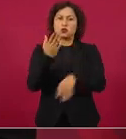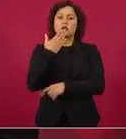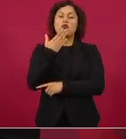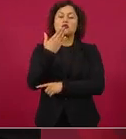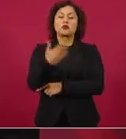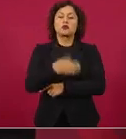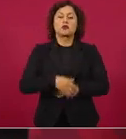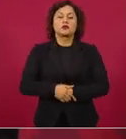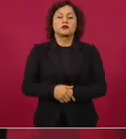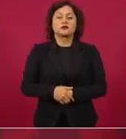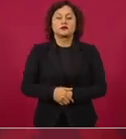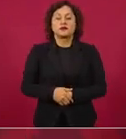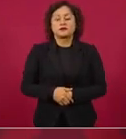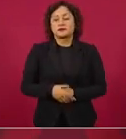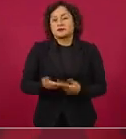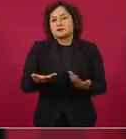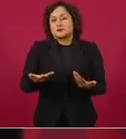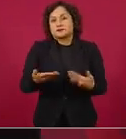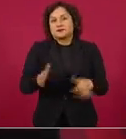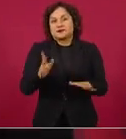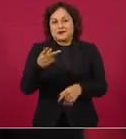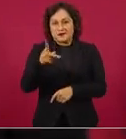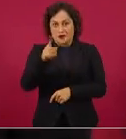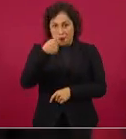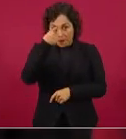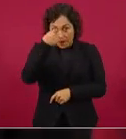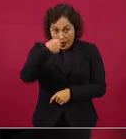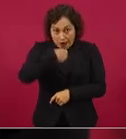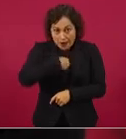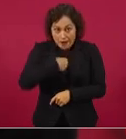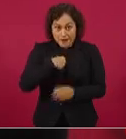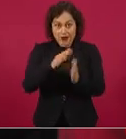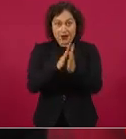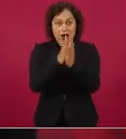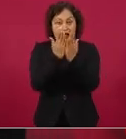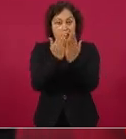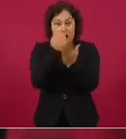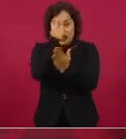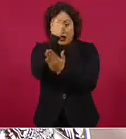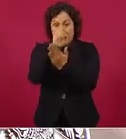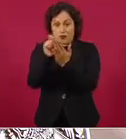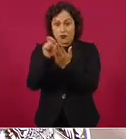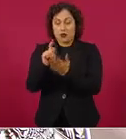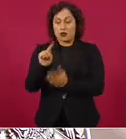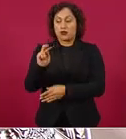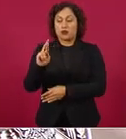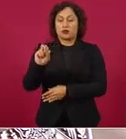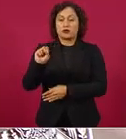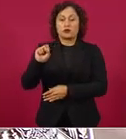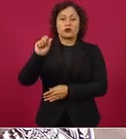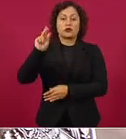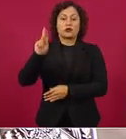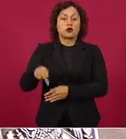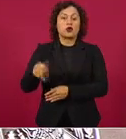para mí el mejor libro de Trotsky es el de la historia de la Revolución Rusa.